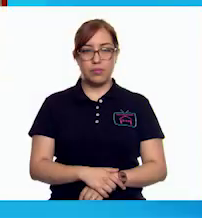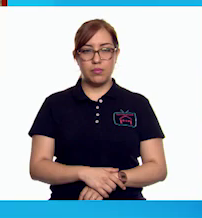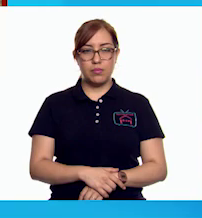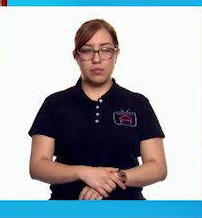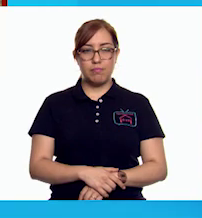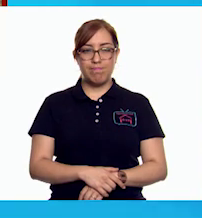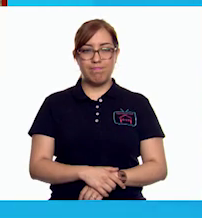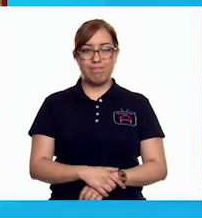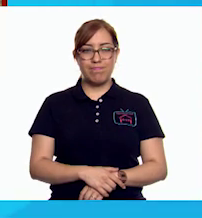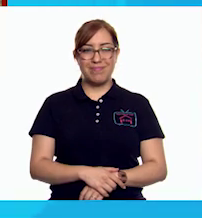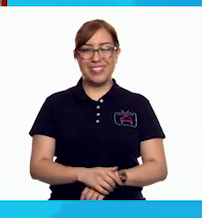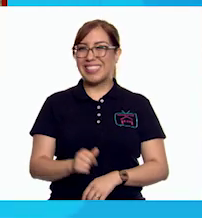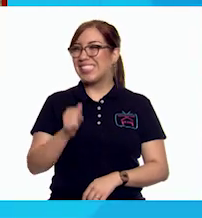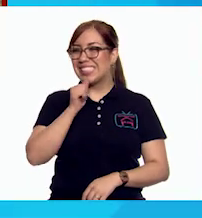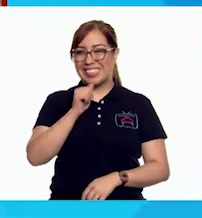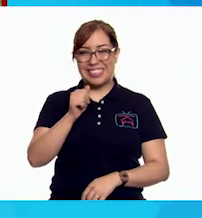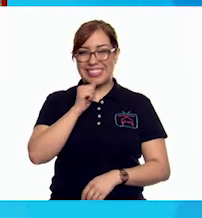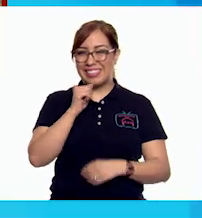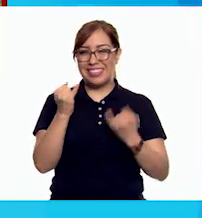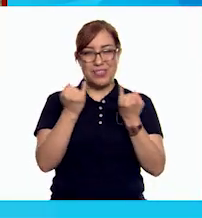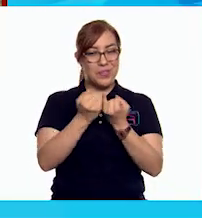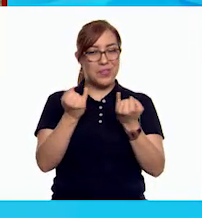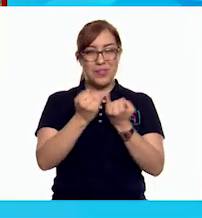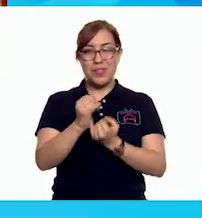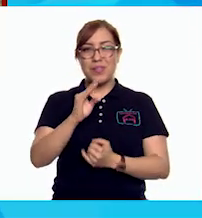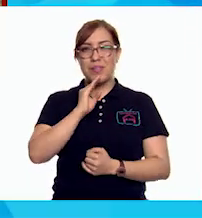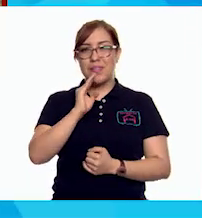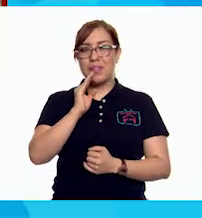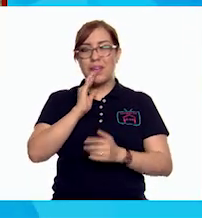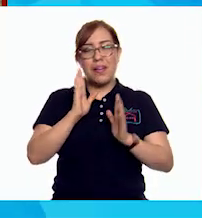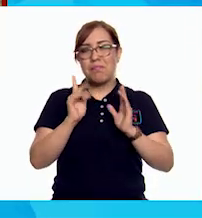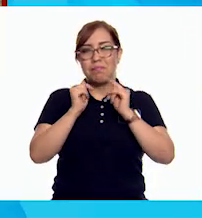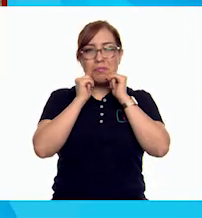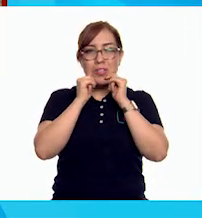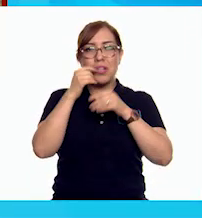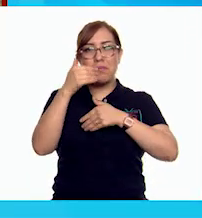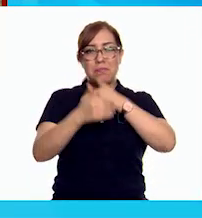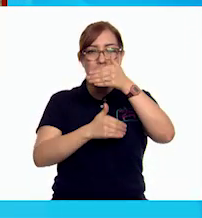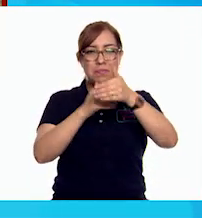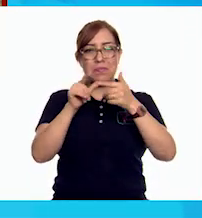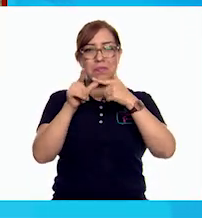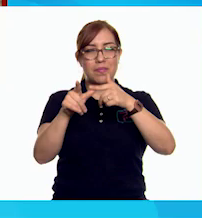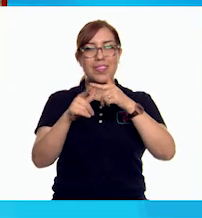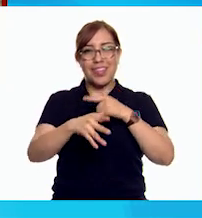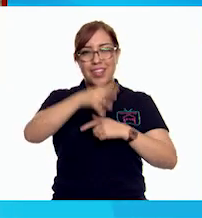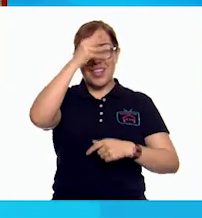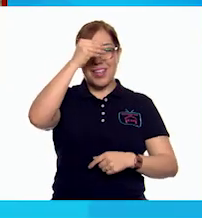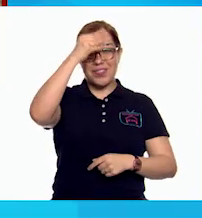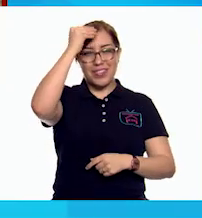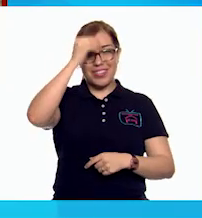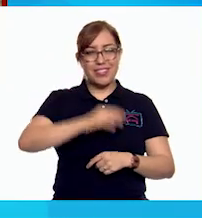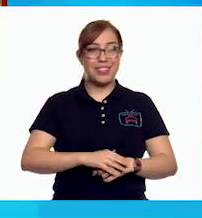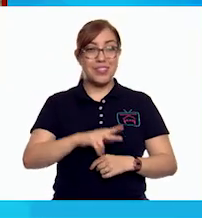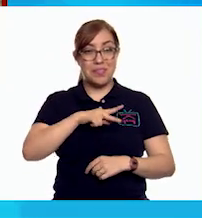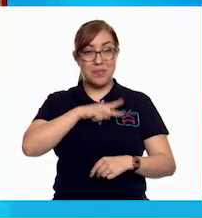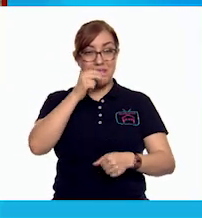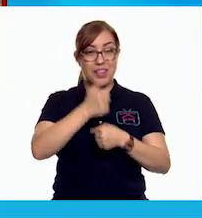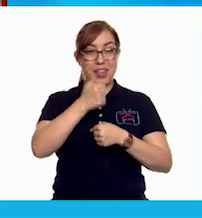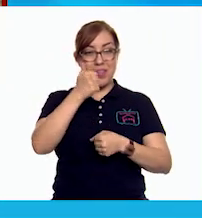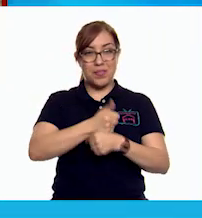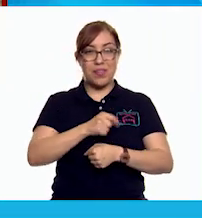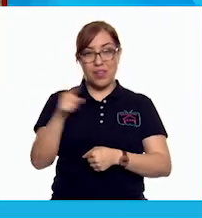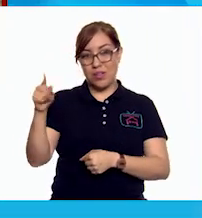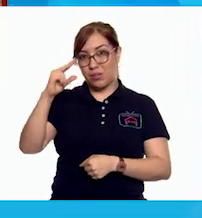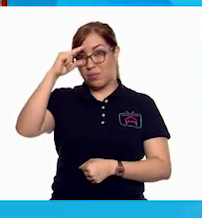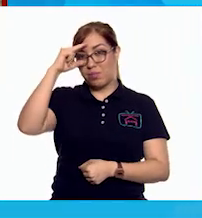Todavía no me salen como las de mi mamá, pero apenas estoy aprendiendo. Abuelos sabios como don Urbano, que